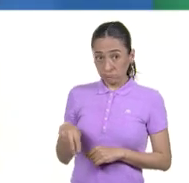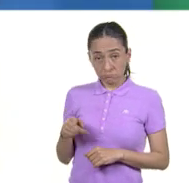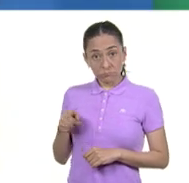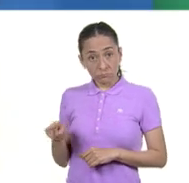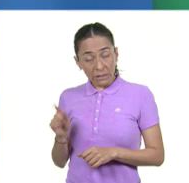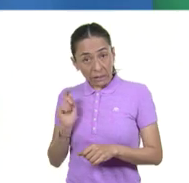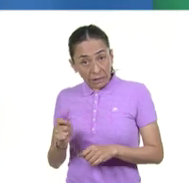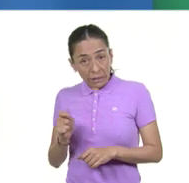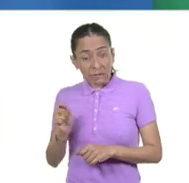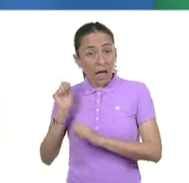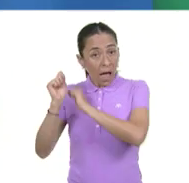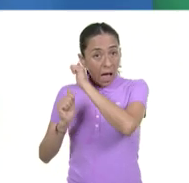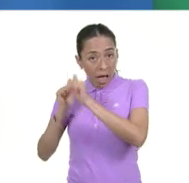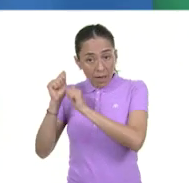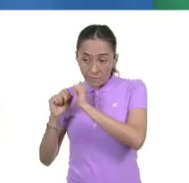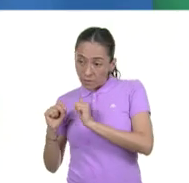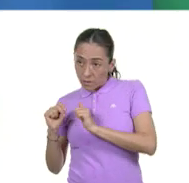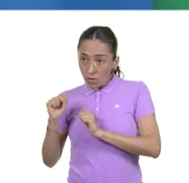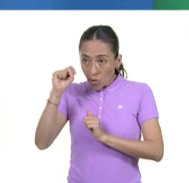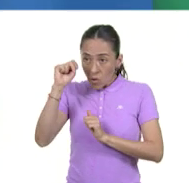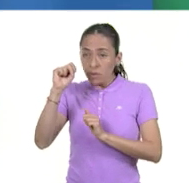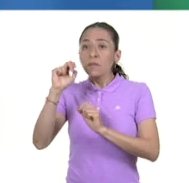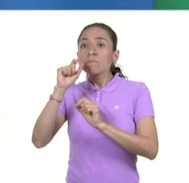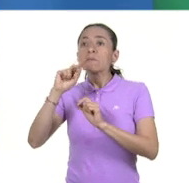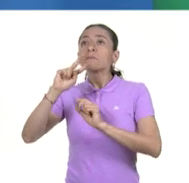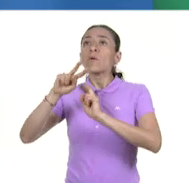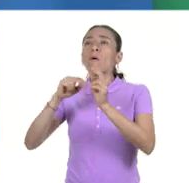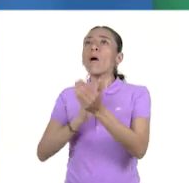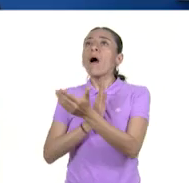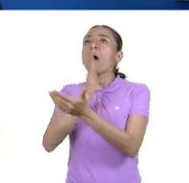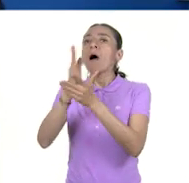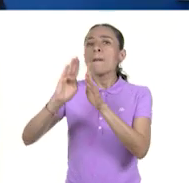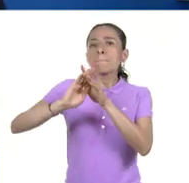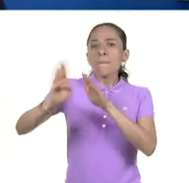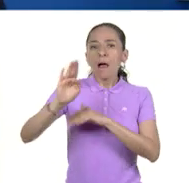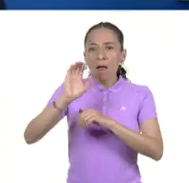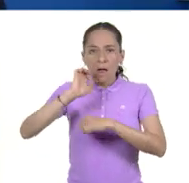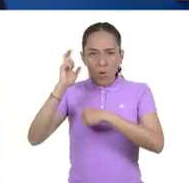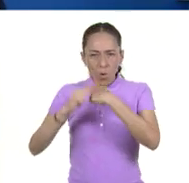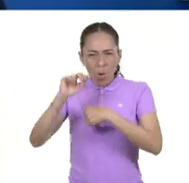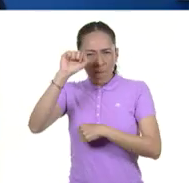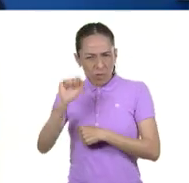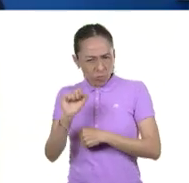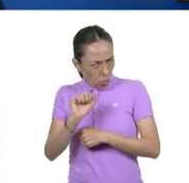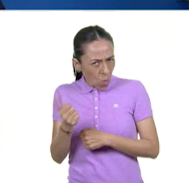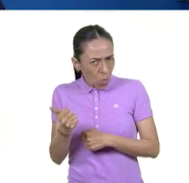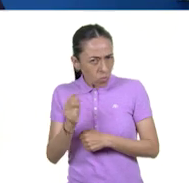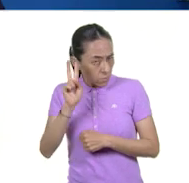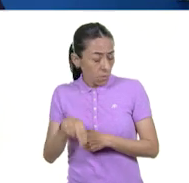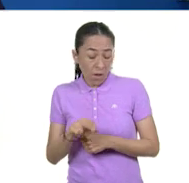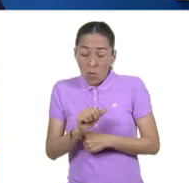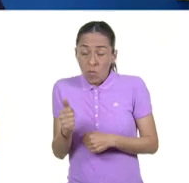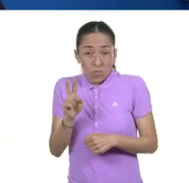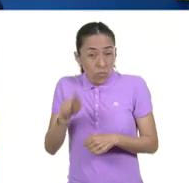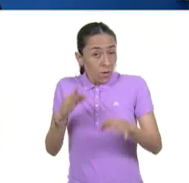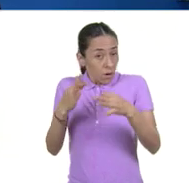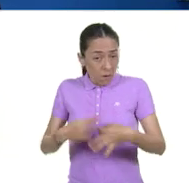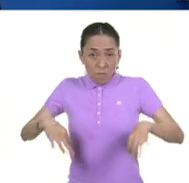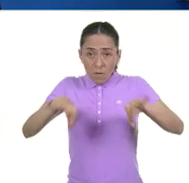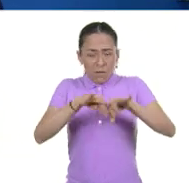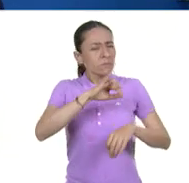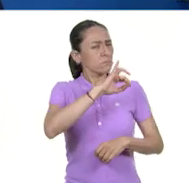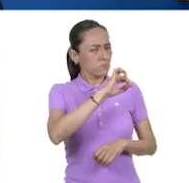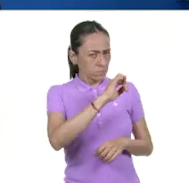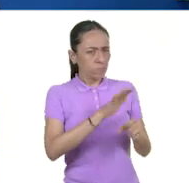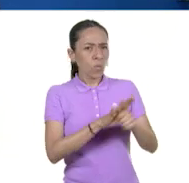del norte de África hacia el sur de Europa, ¿hay algún otro, maestro? Claro que sí. Un flujo muy destacado es el que se va desde